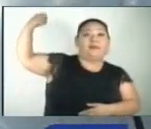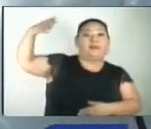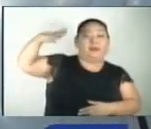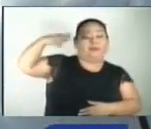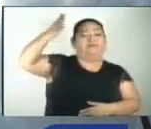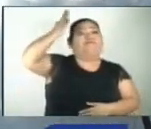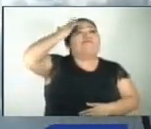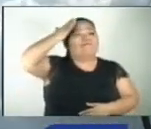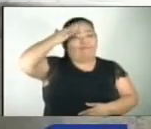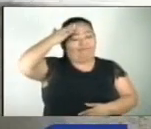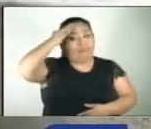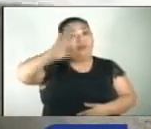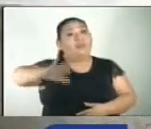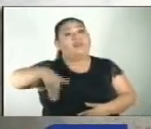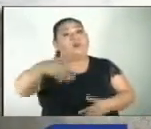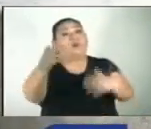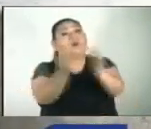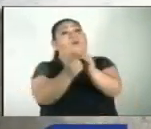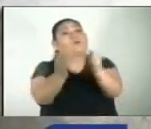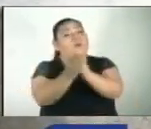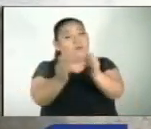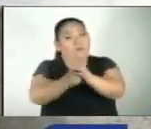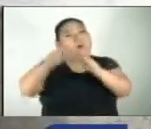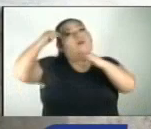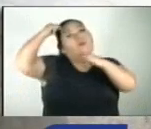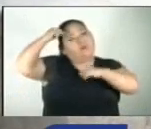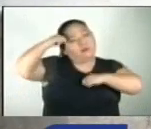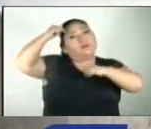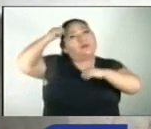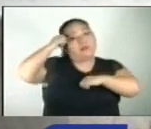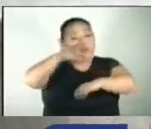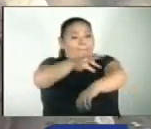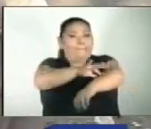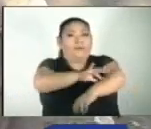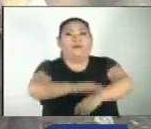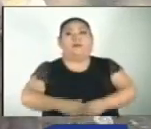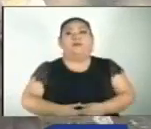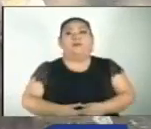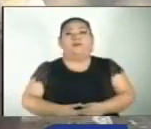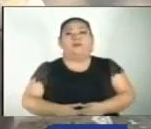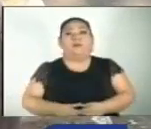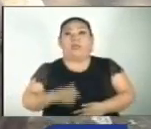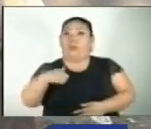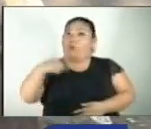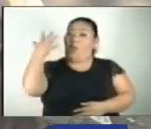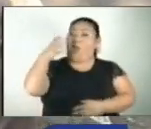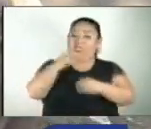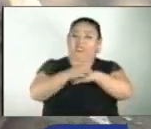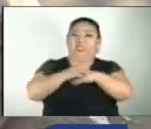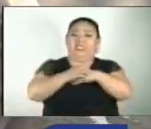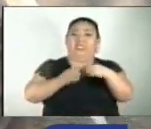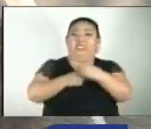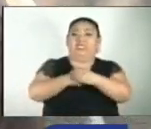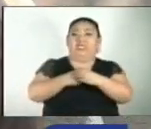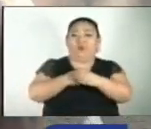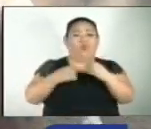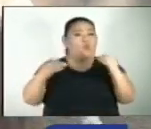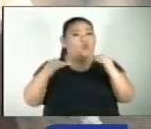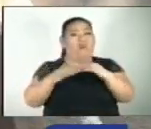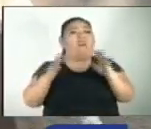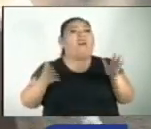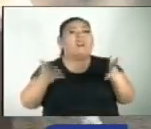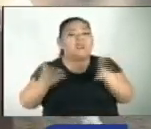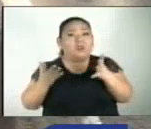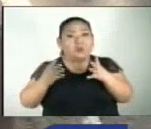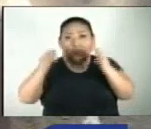son conscientes de las consecuencias que esto puede provocar a su piel. A mí me dio una alergia, ¿va? De esta misma alergia se